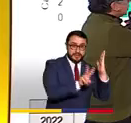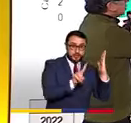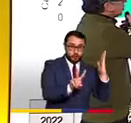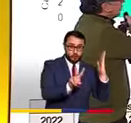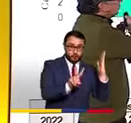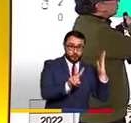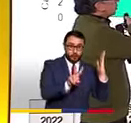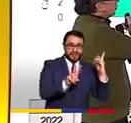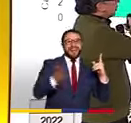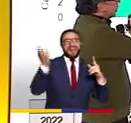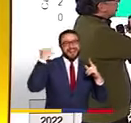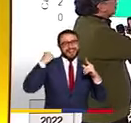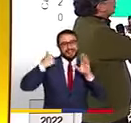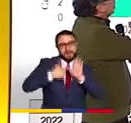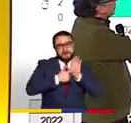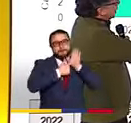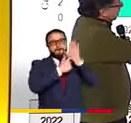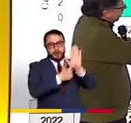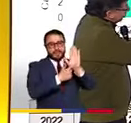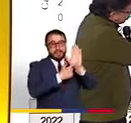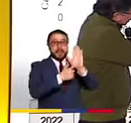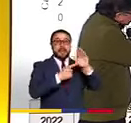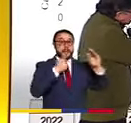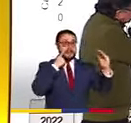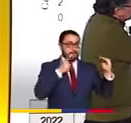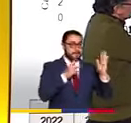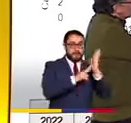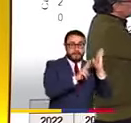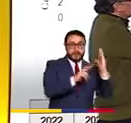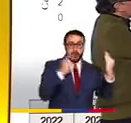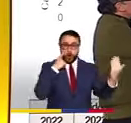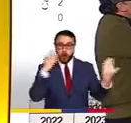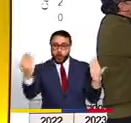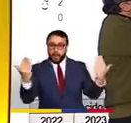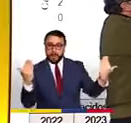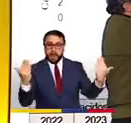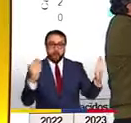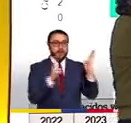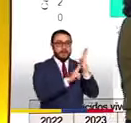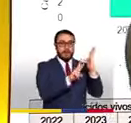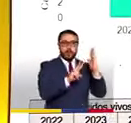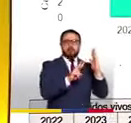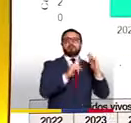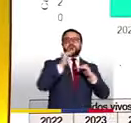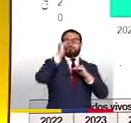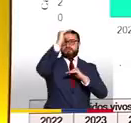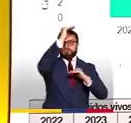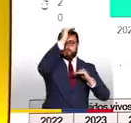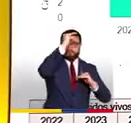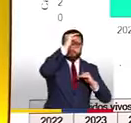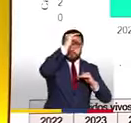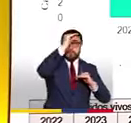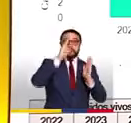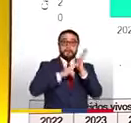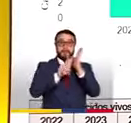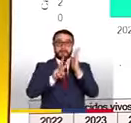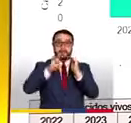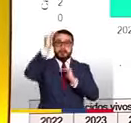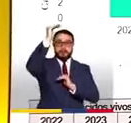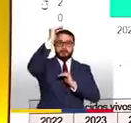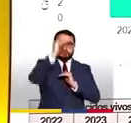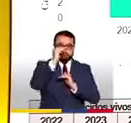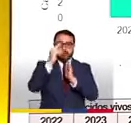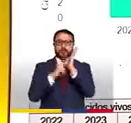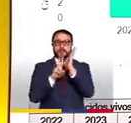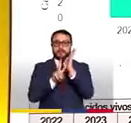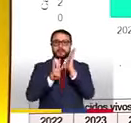como lo resumimos, bajamos lentamente al 2023, bajamos al